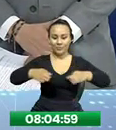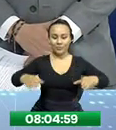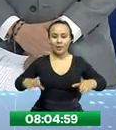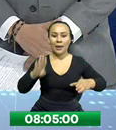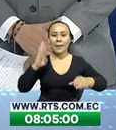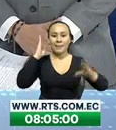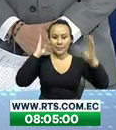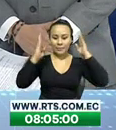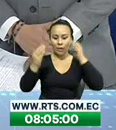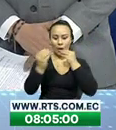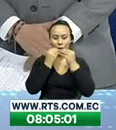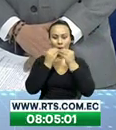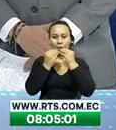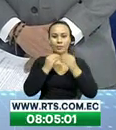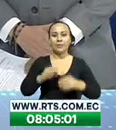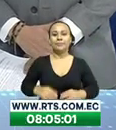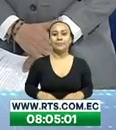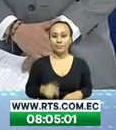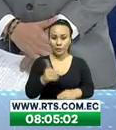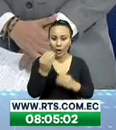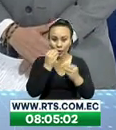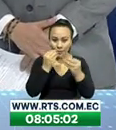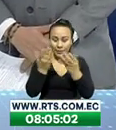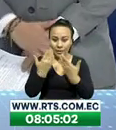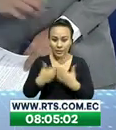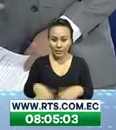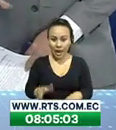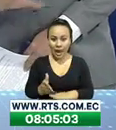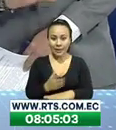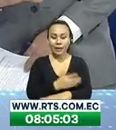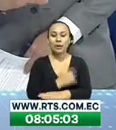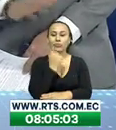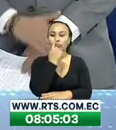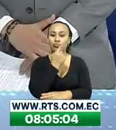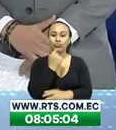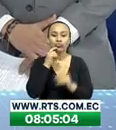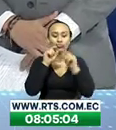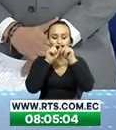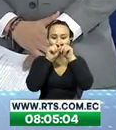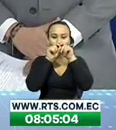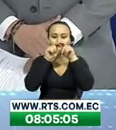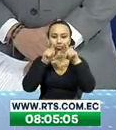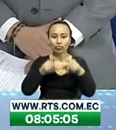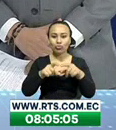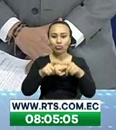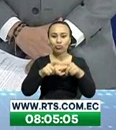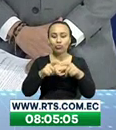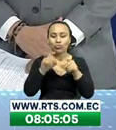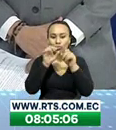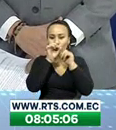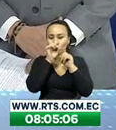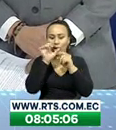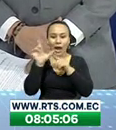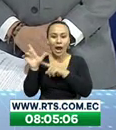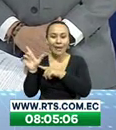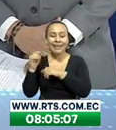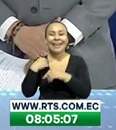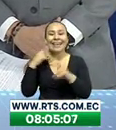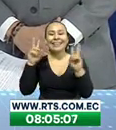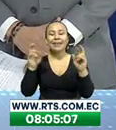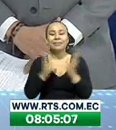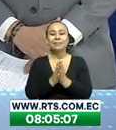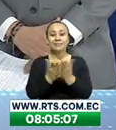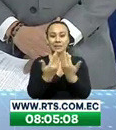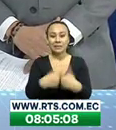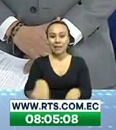Chico. Ese ¿Ha no comido probado. Boca Chico, señor Arévalo? No. Ni Boca Grande tampoco. Tampoco Boca Grande. Bueno, para... El que